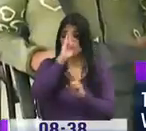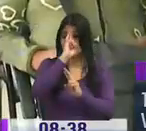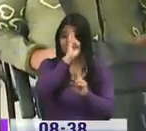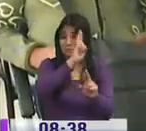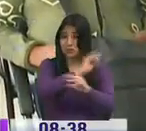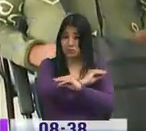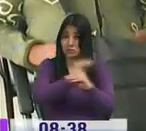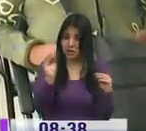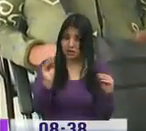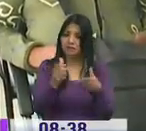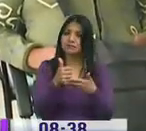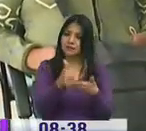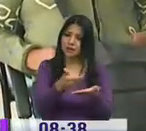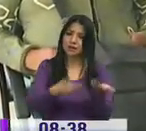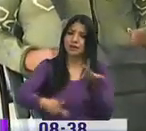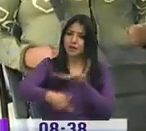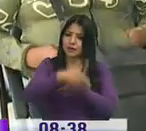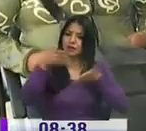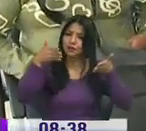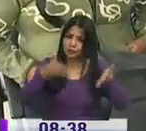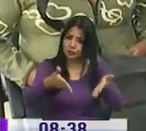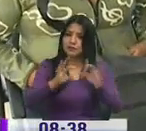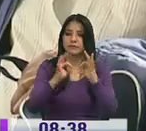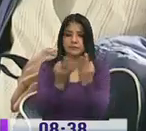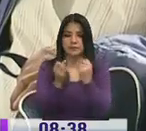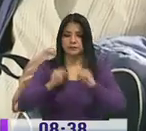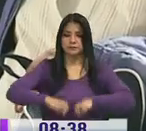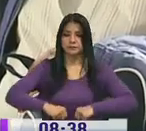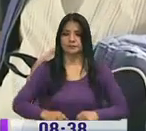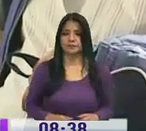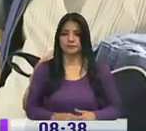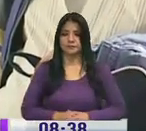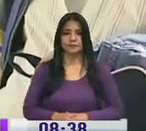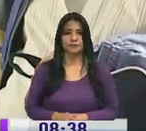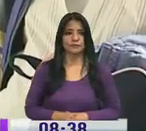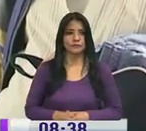de estas personas y sus familias. En Quito informó Andrea Urbe.